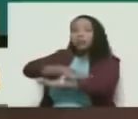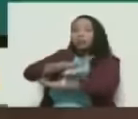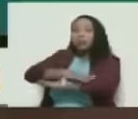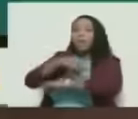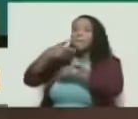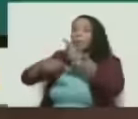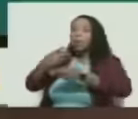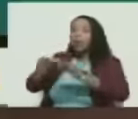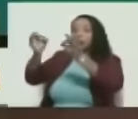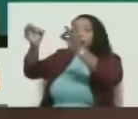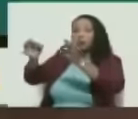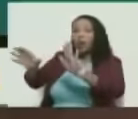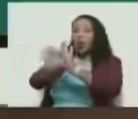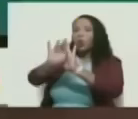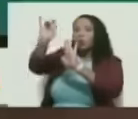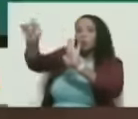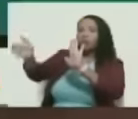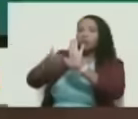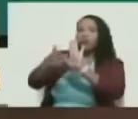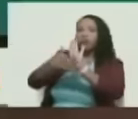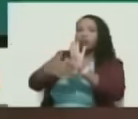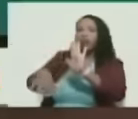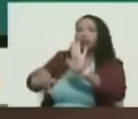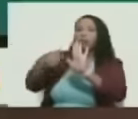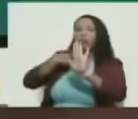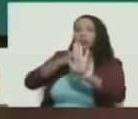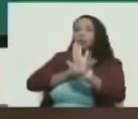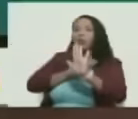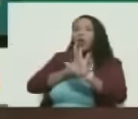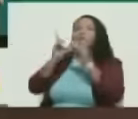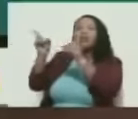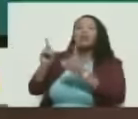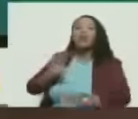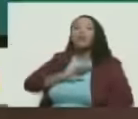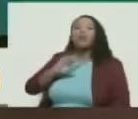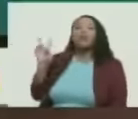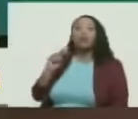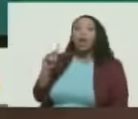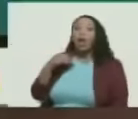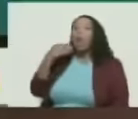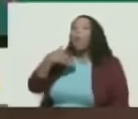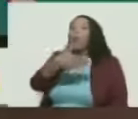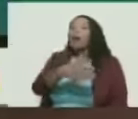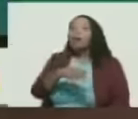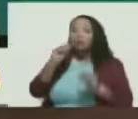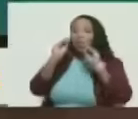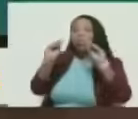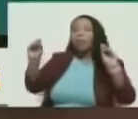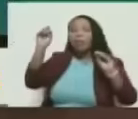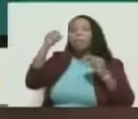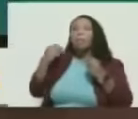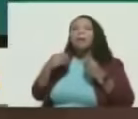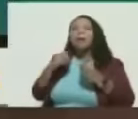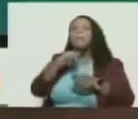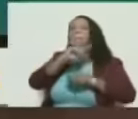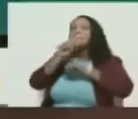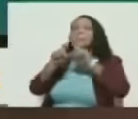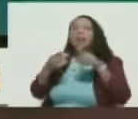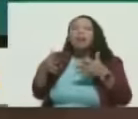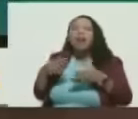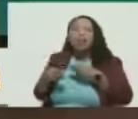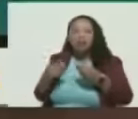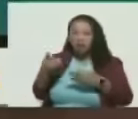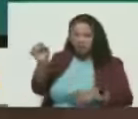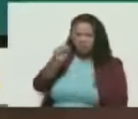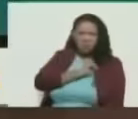política, constitucional, soberana. Es decisión de los venezolanos cuando se convoca al pueblo para consultar qué hacer. ¿A qué le tienen